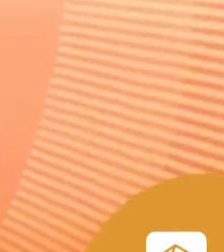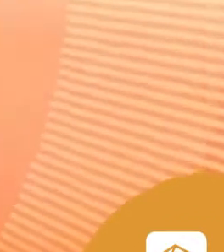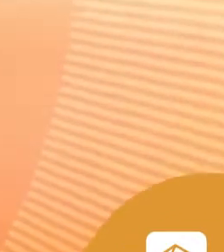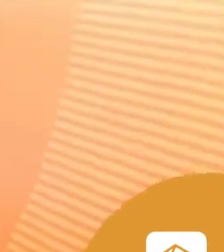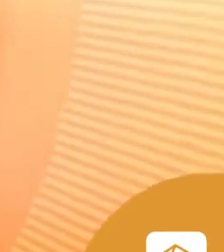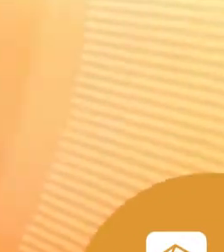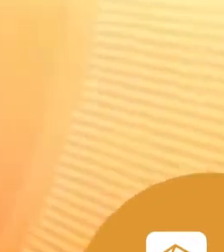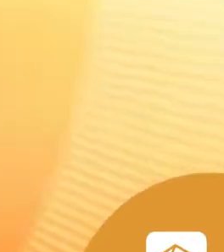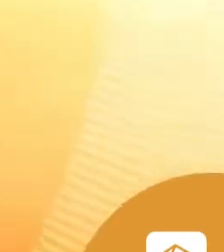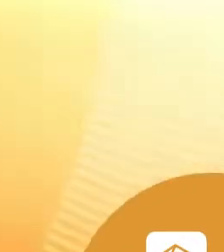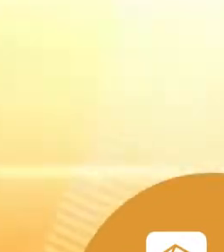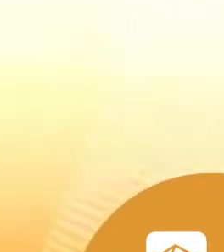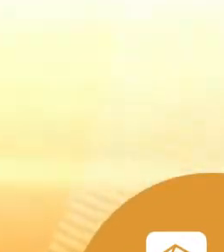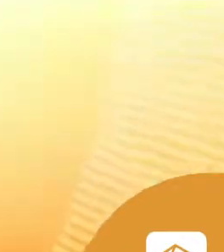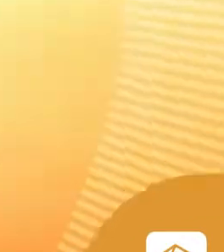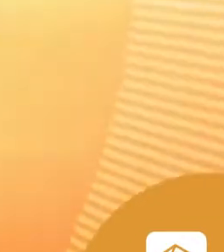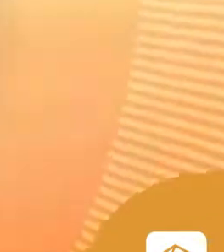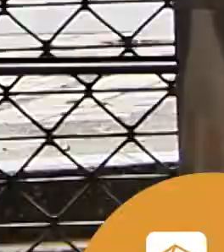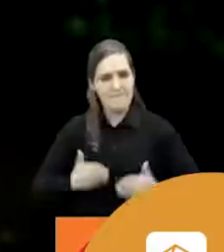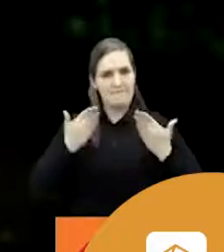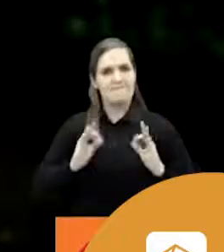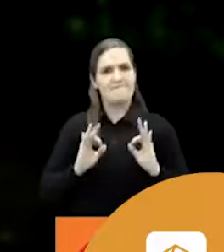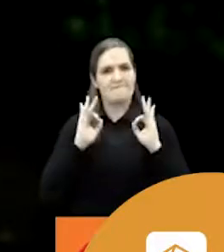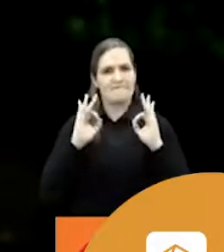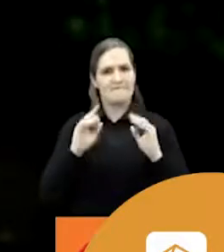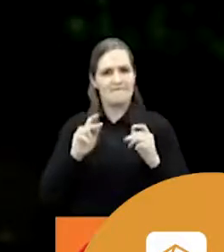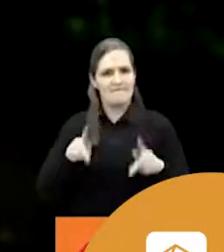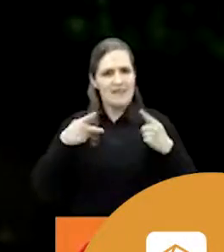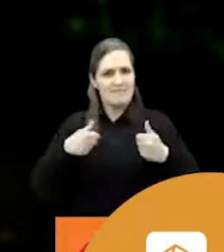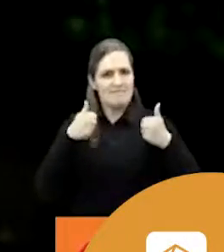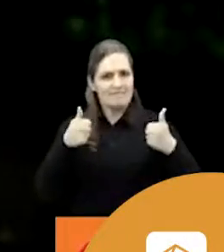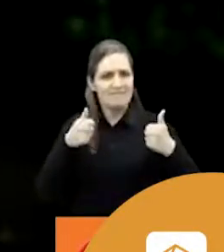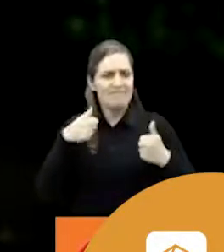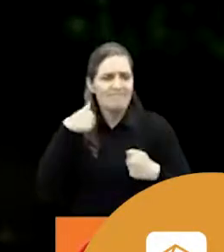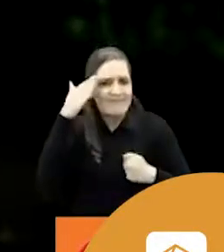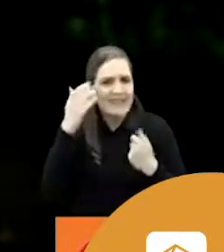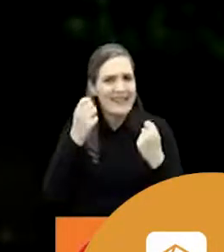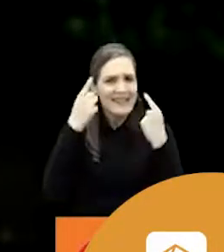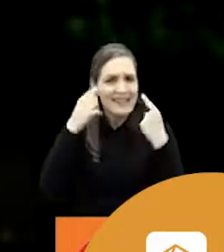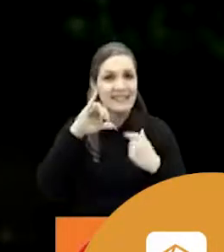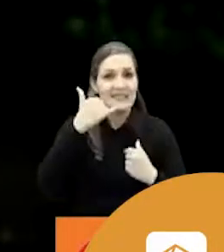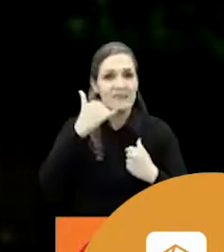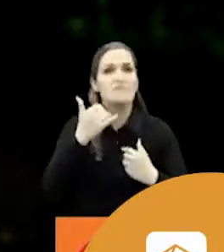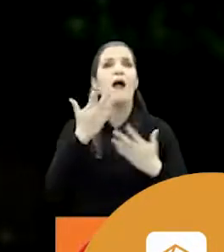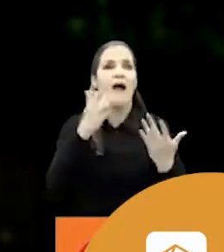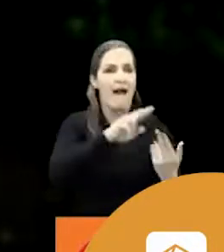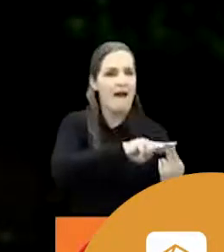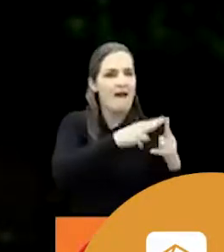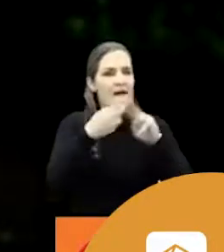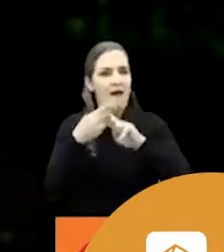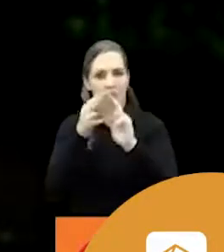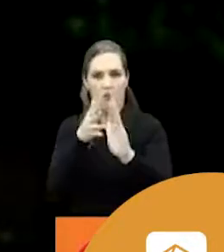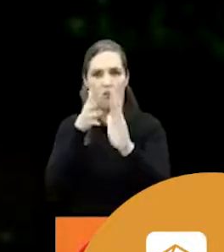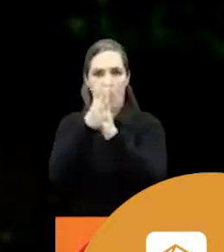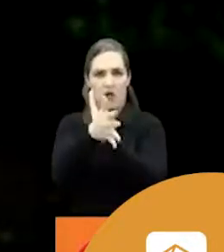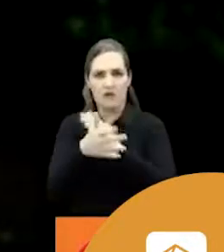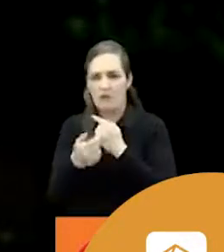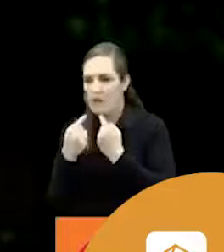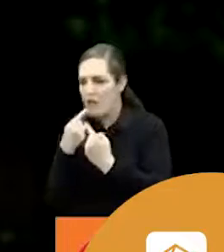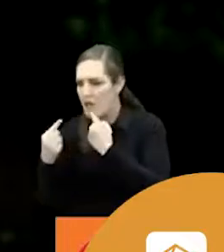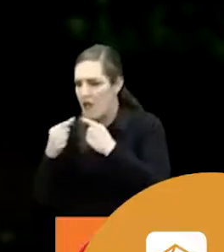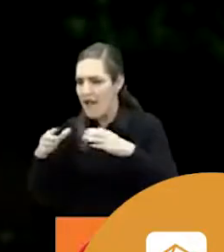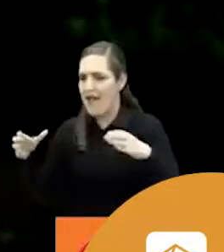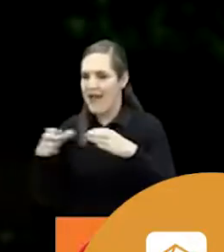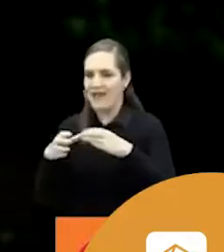los estratos 1, 2 y 3. Por eso hoy quiero anunciar que con el equipo económico y social